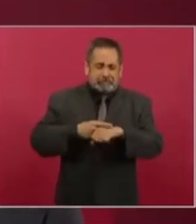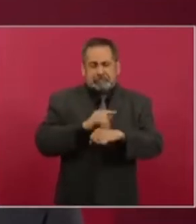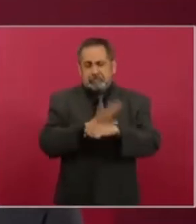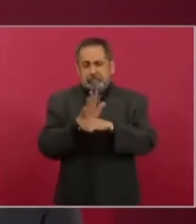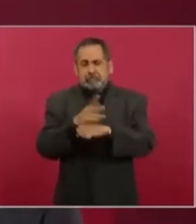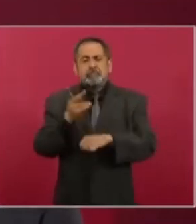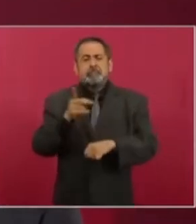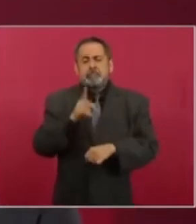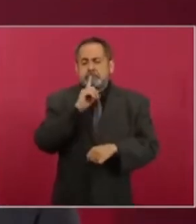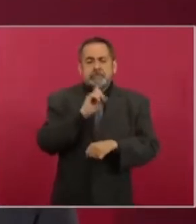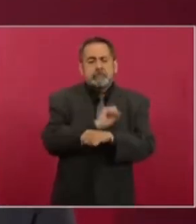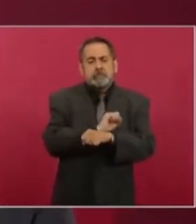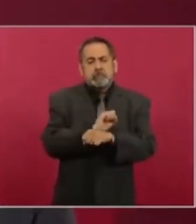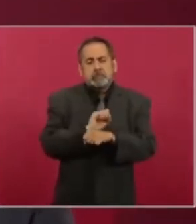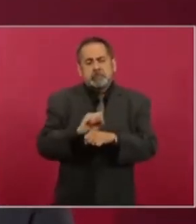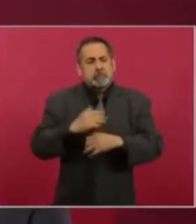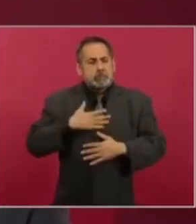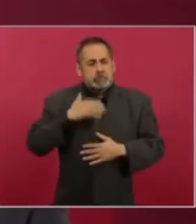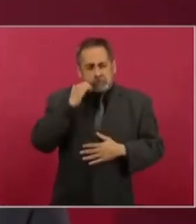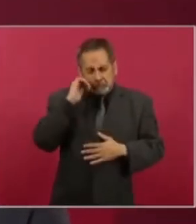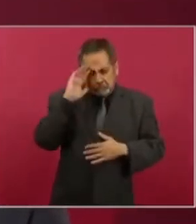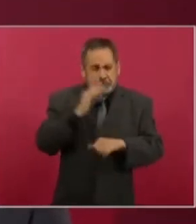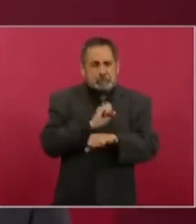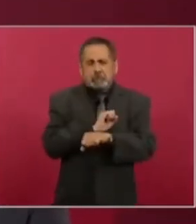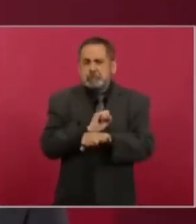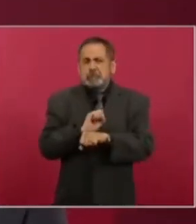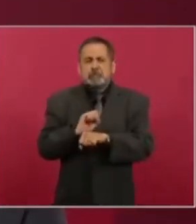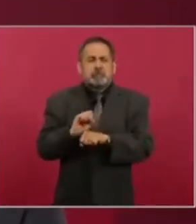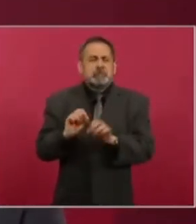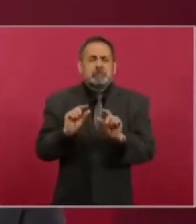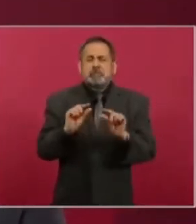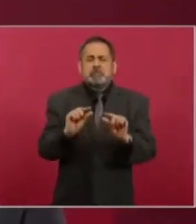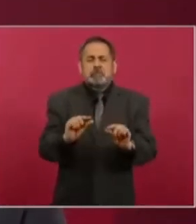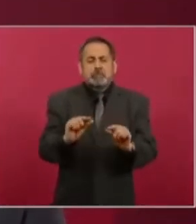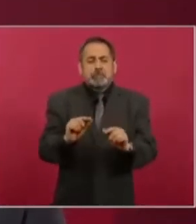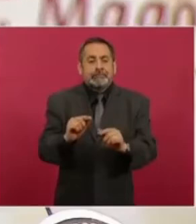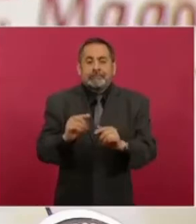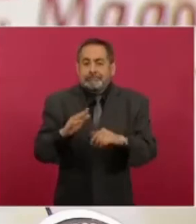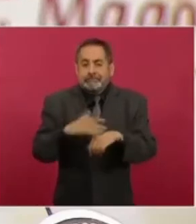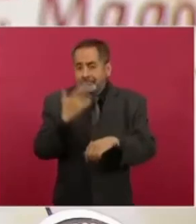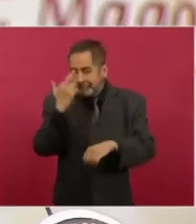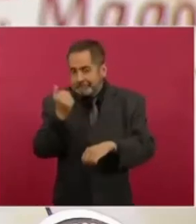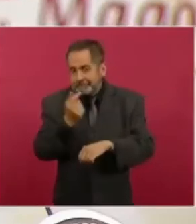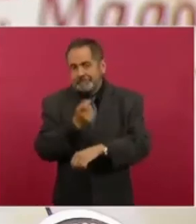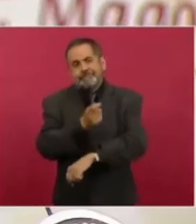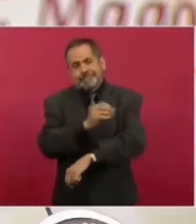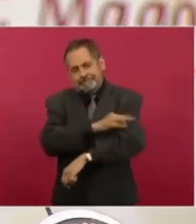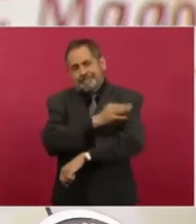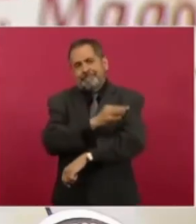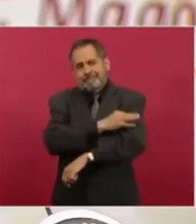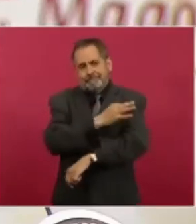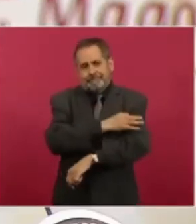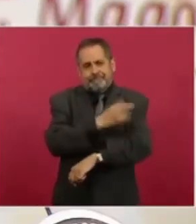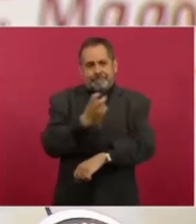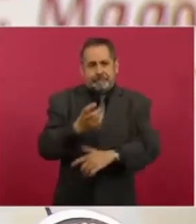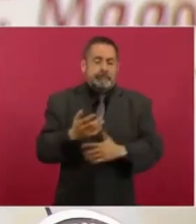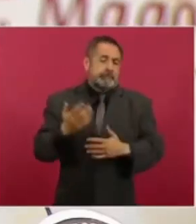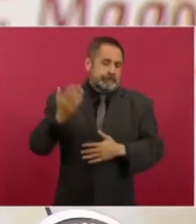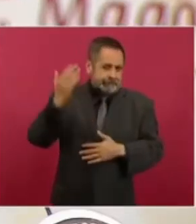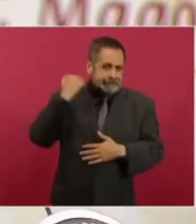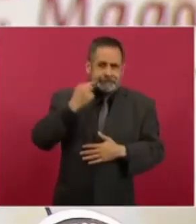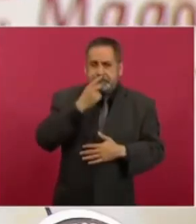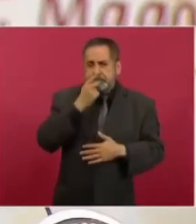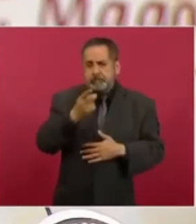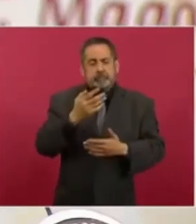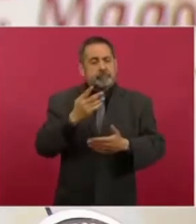una enfermedad leve en la gran mayoría de los casos. Y en su momento comentamos, lo reitero ahora,